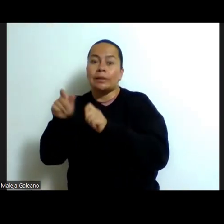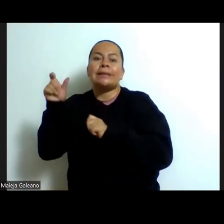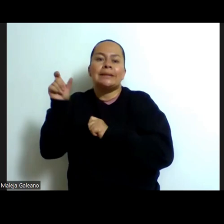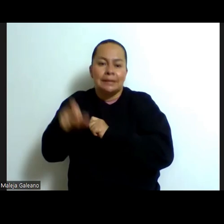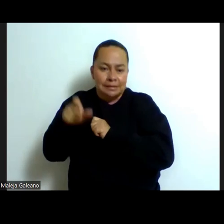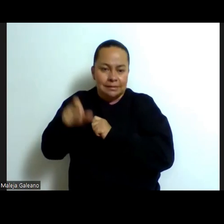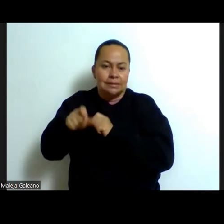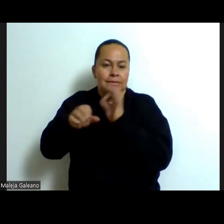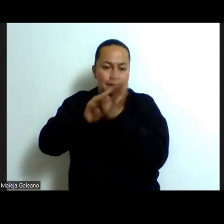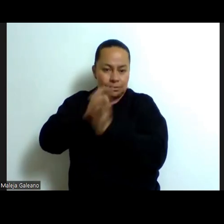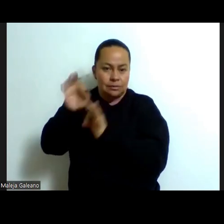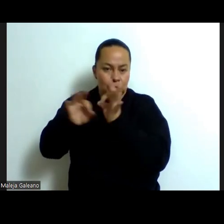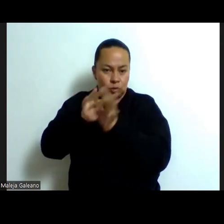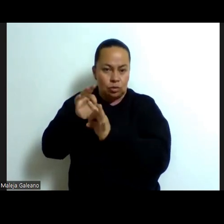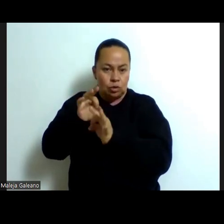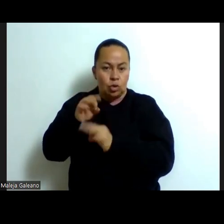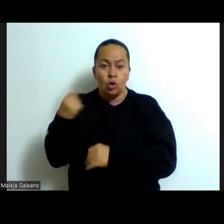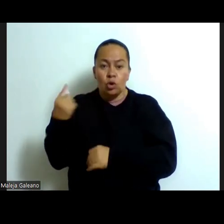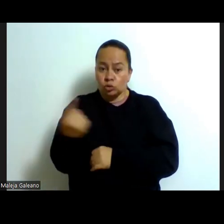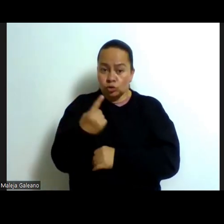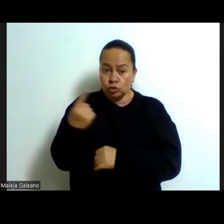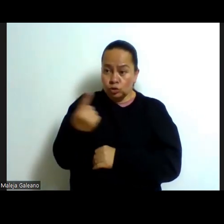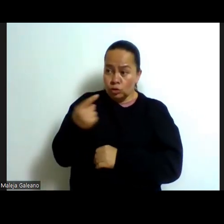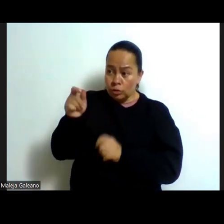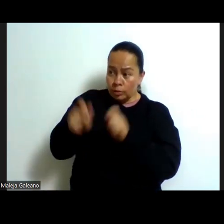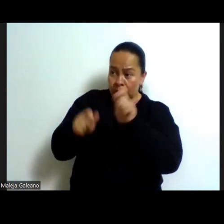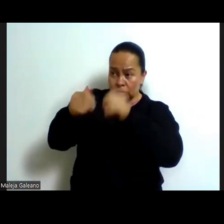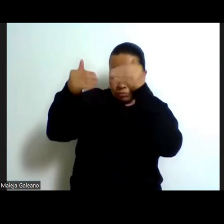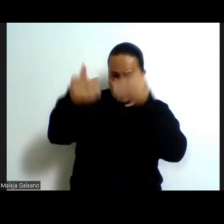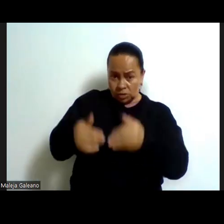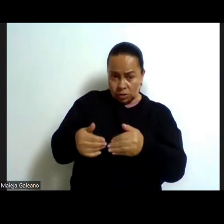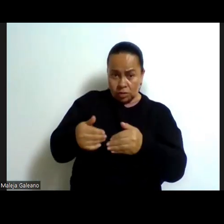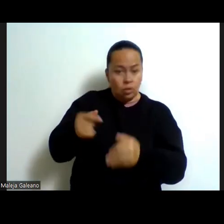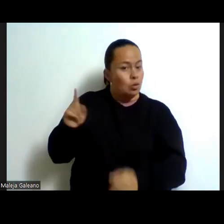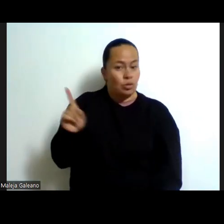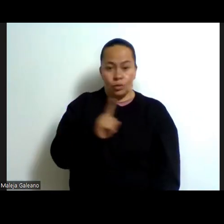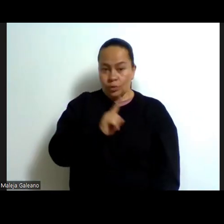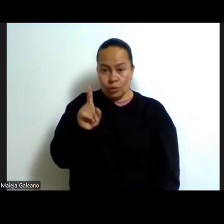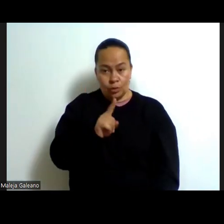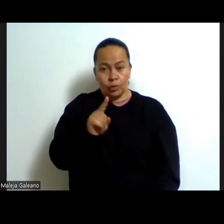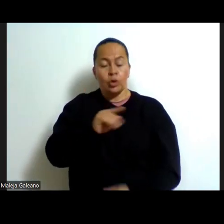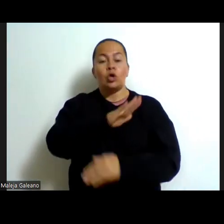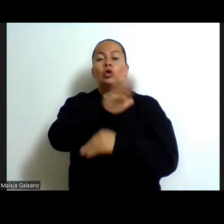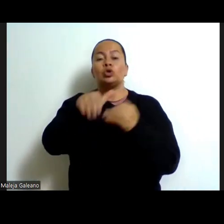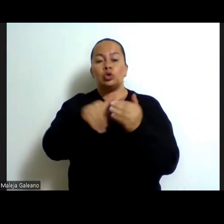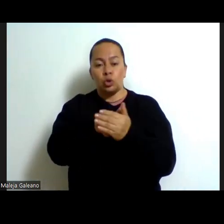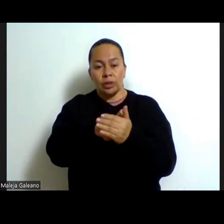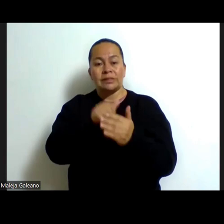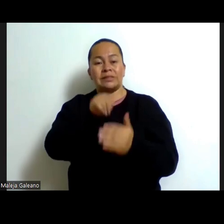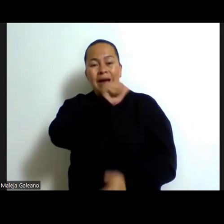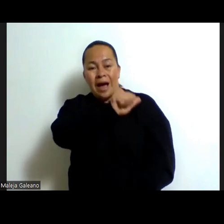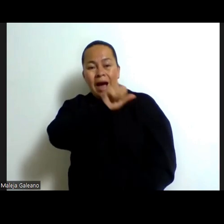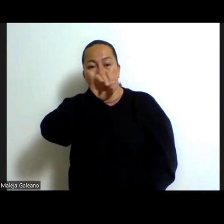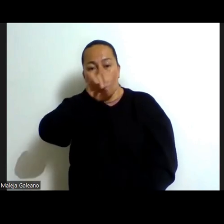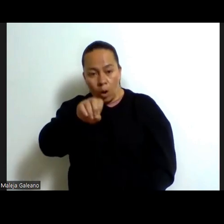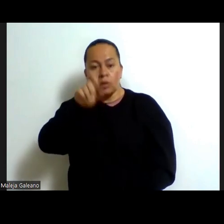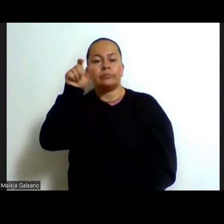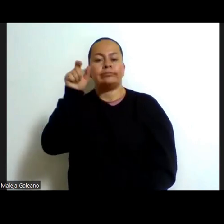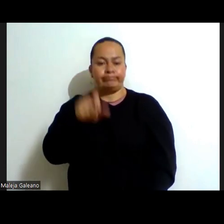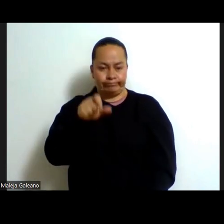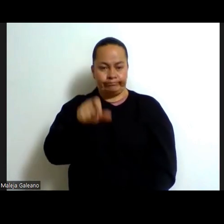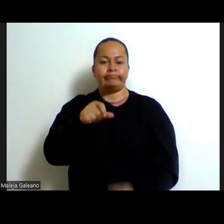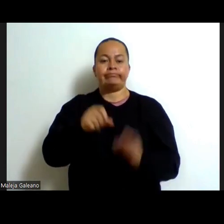decir no solamente las personas con discapacidad sino que todas y todos necesitamos ser